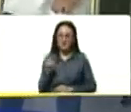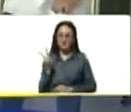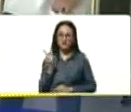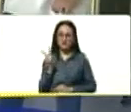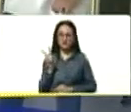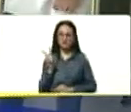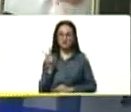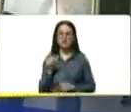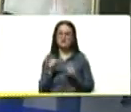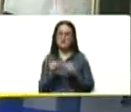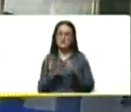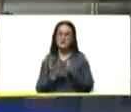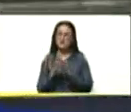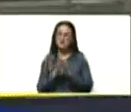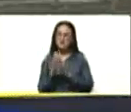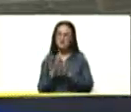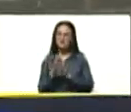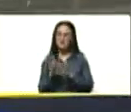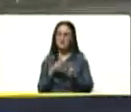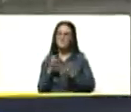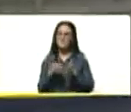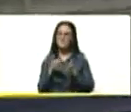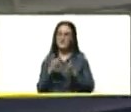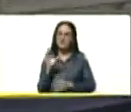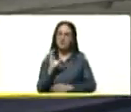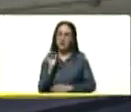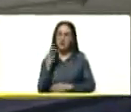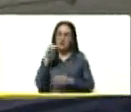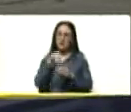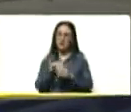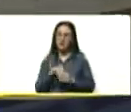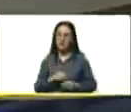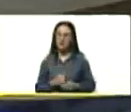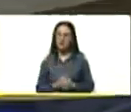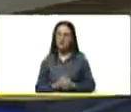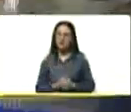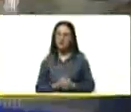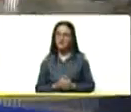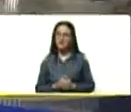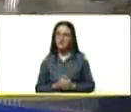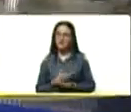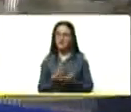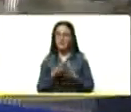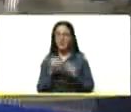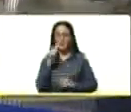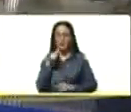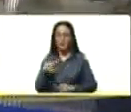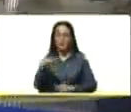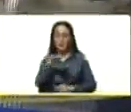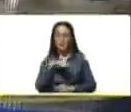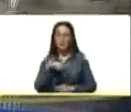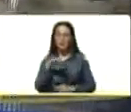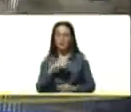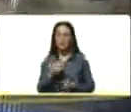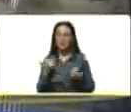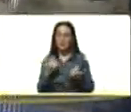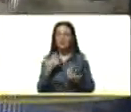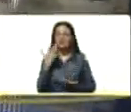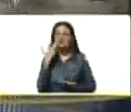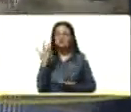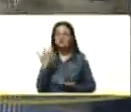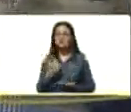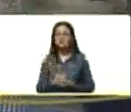seguir consolidando ese Metro de Caracas incluyente, Metro de Caracas para todo el pueblo. Y bueno, venimos aquí observando, aquí